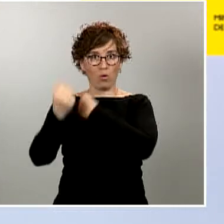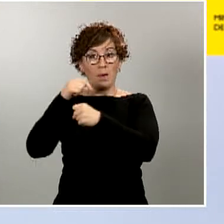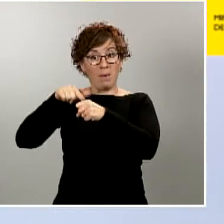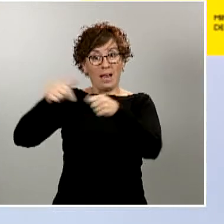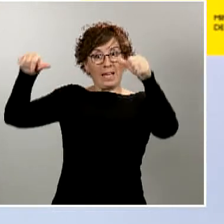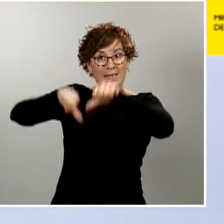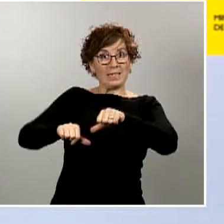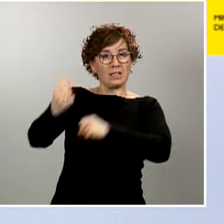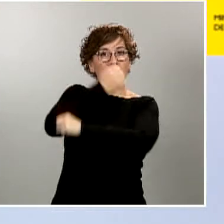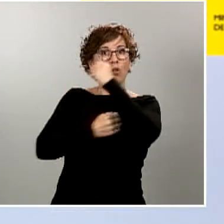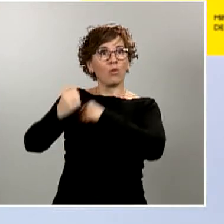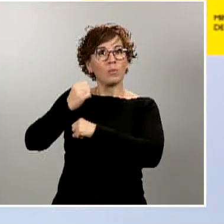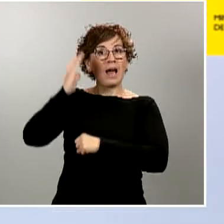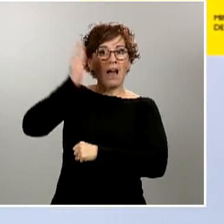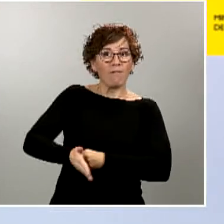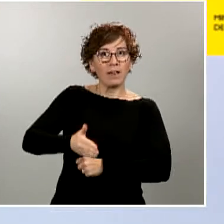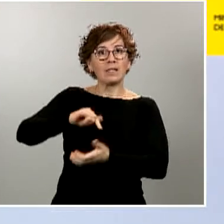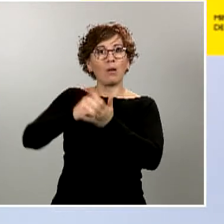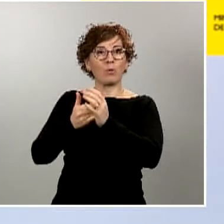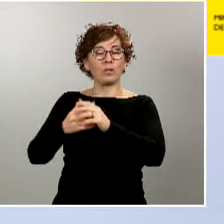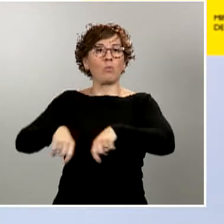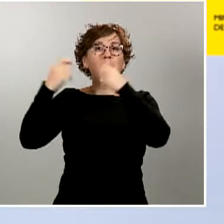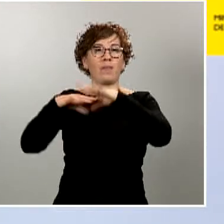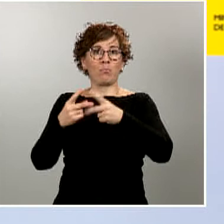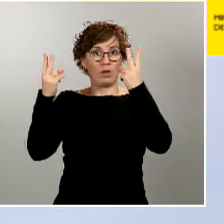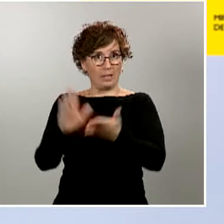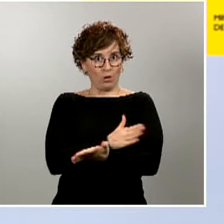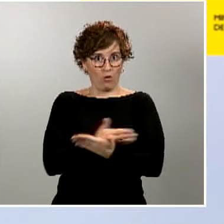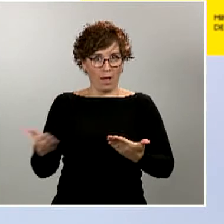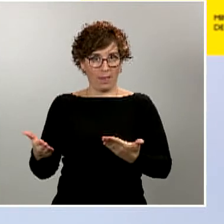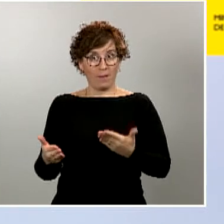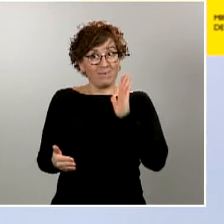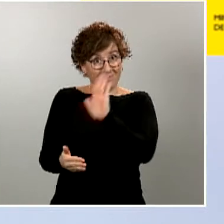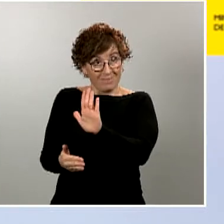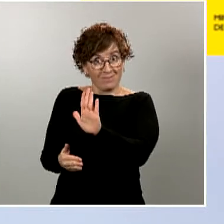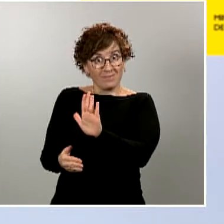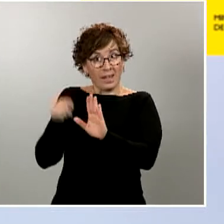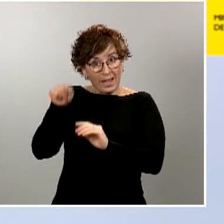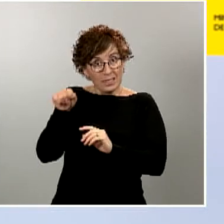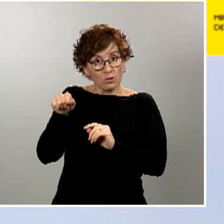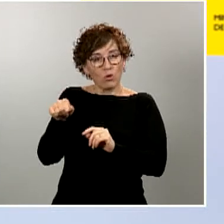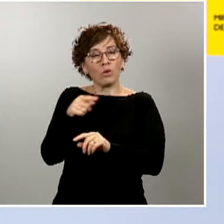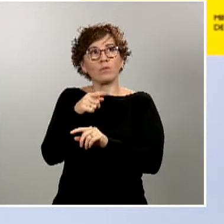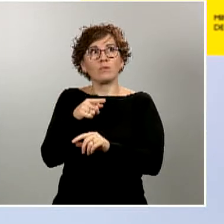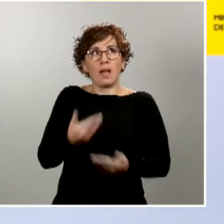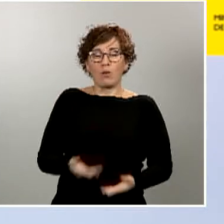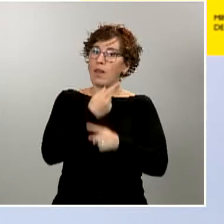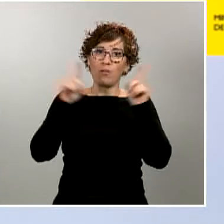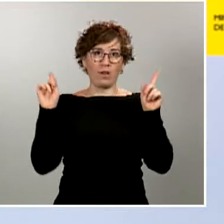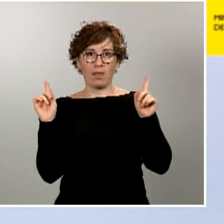afectar al proyecto democrático. Esa es la diferencia. Esa es la diferencia. Y alguno se lo tiene que